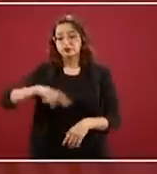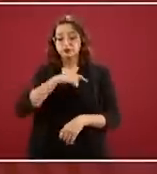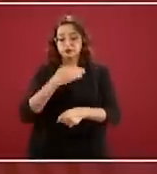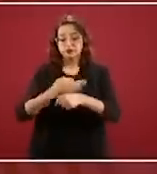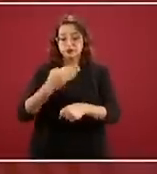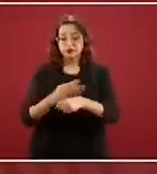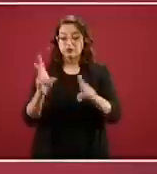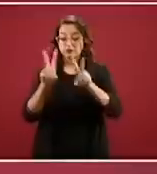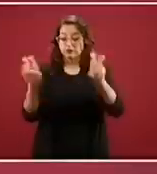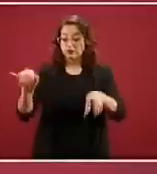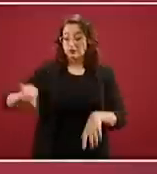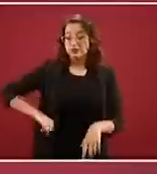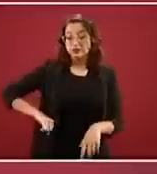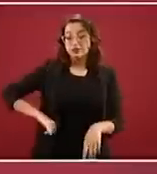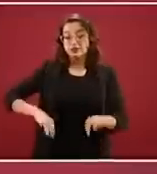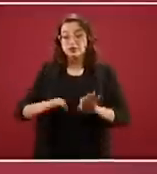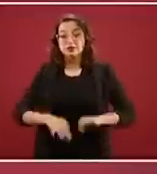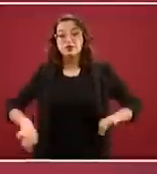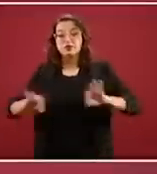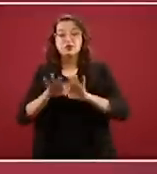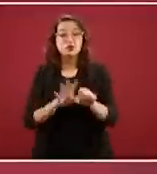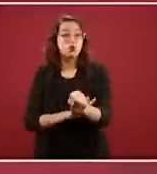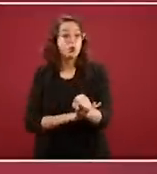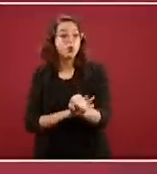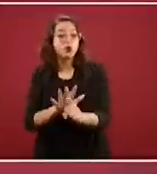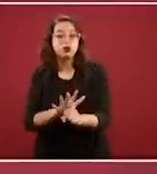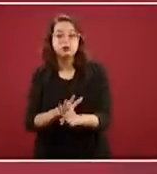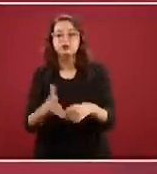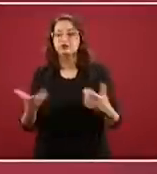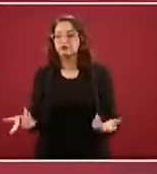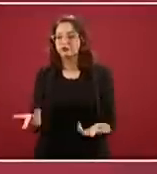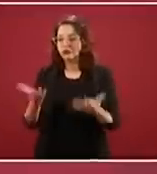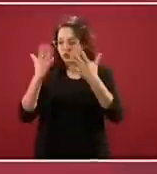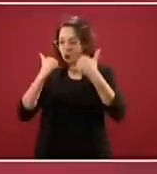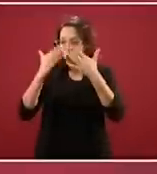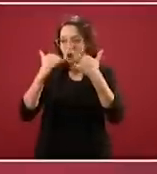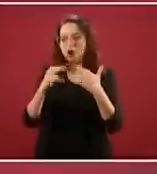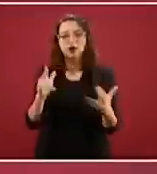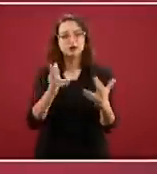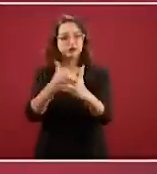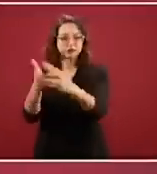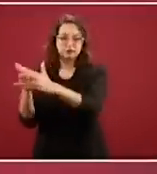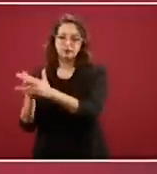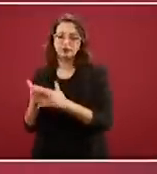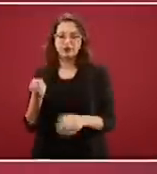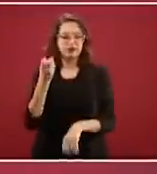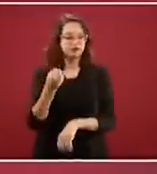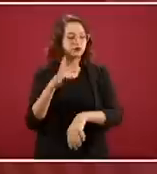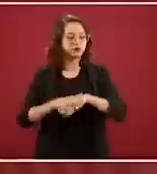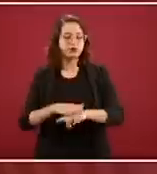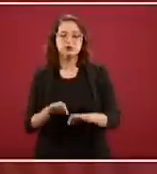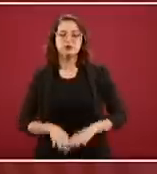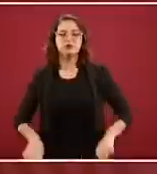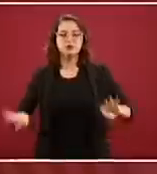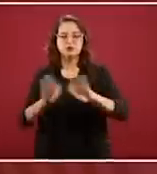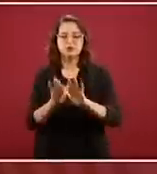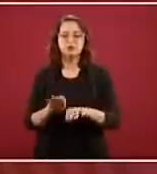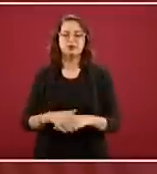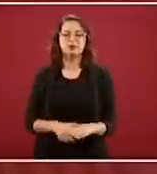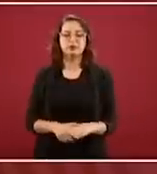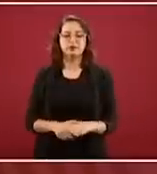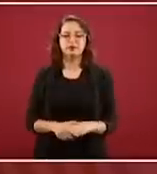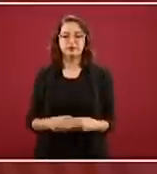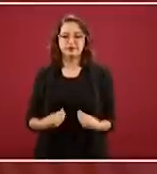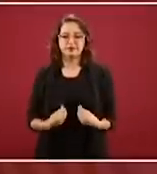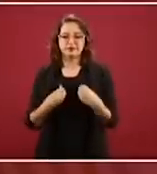mucho el que no haya homicidios. Lo más importante es